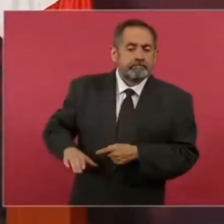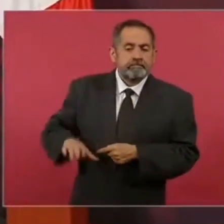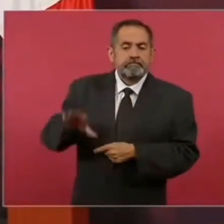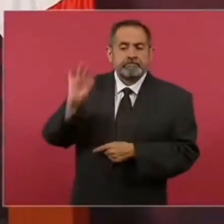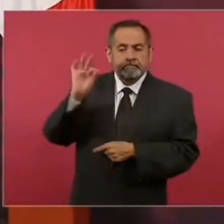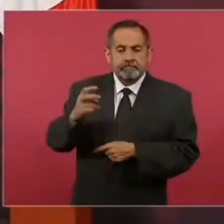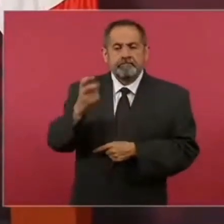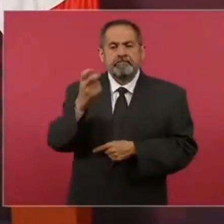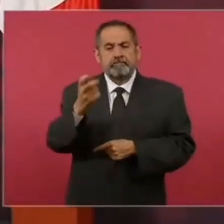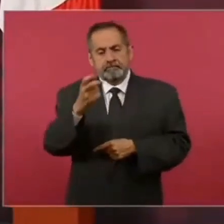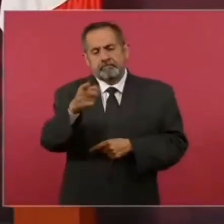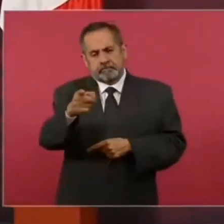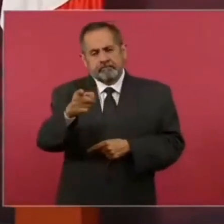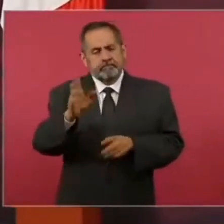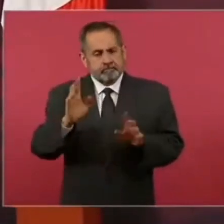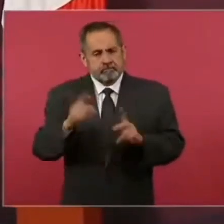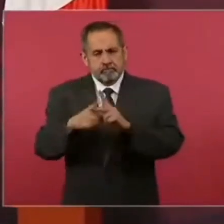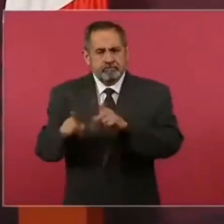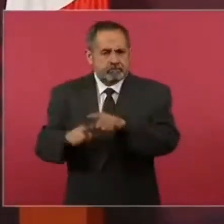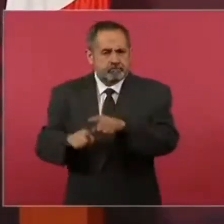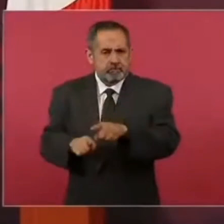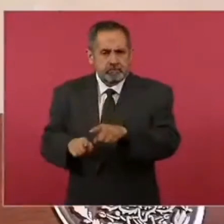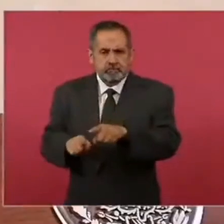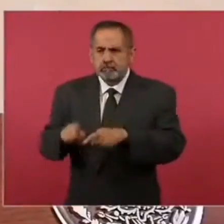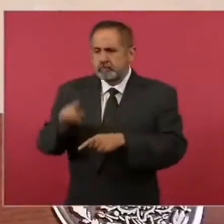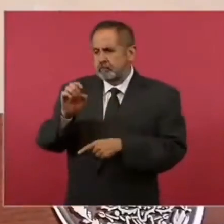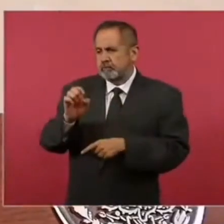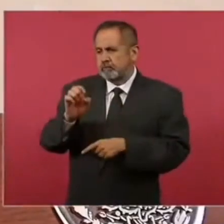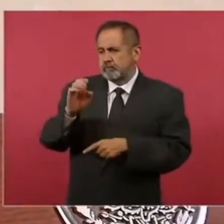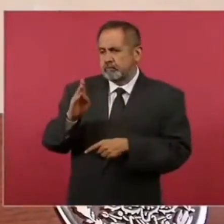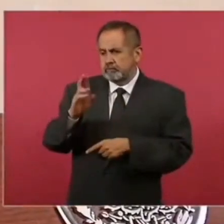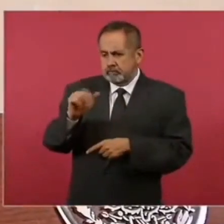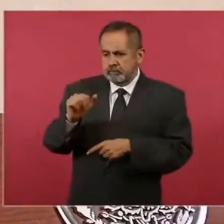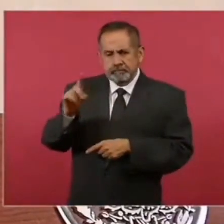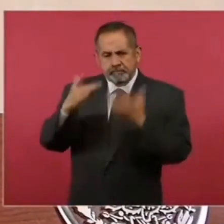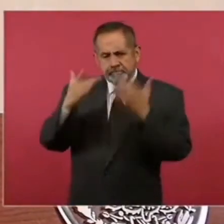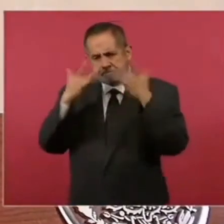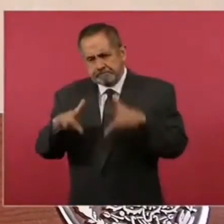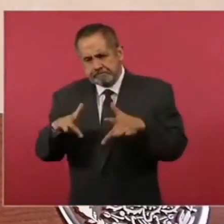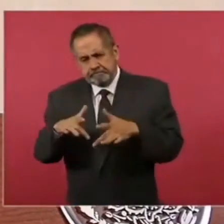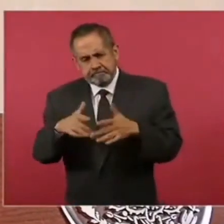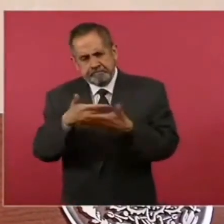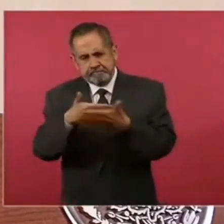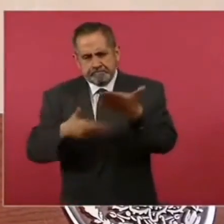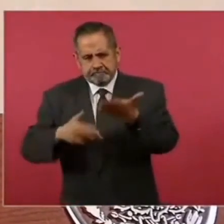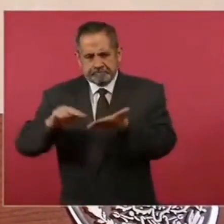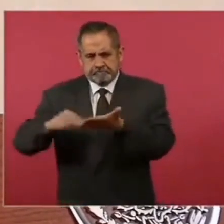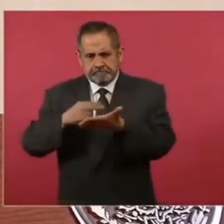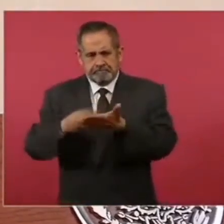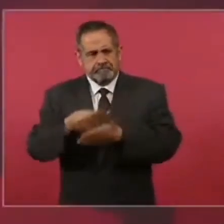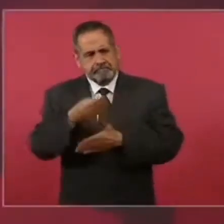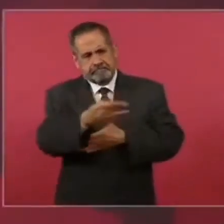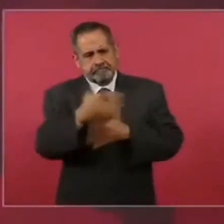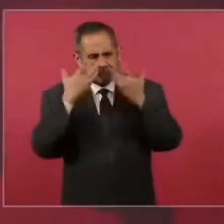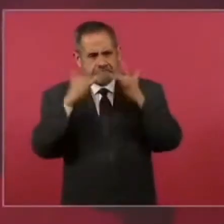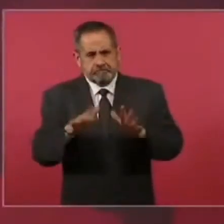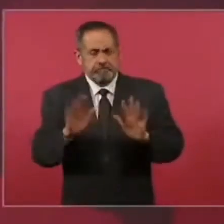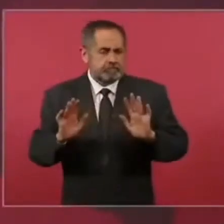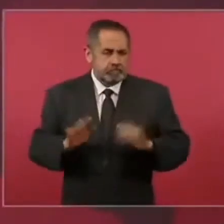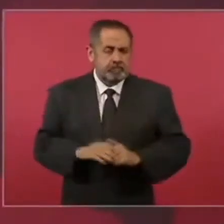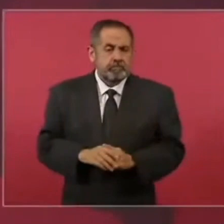debe lo de la renuncia de Marcelo, y es posible que